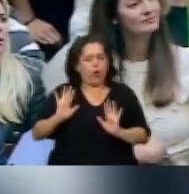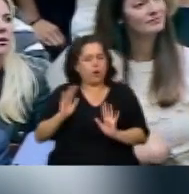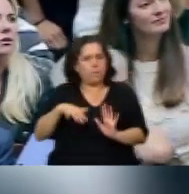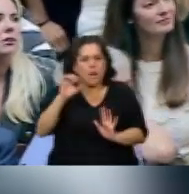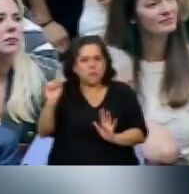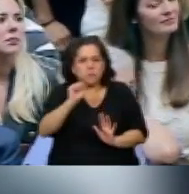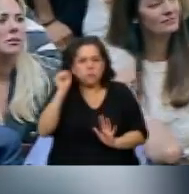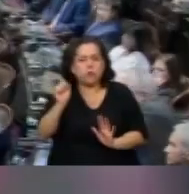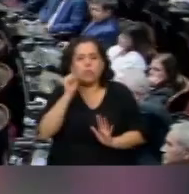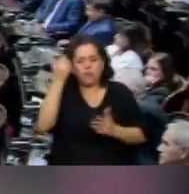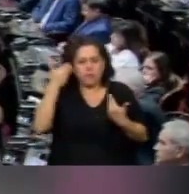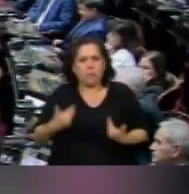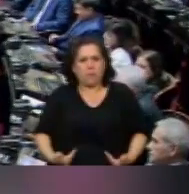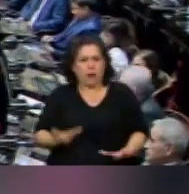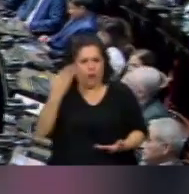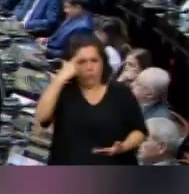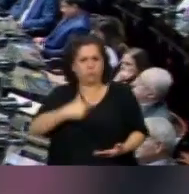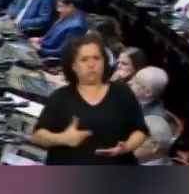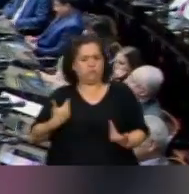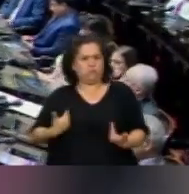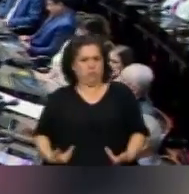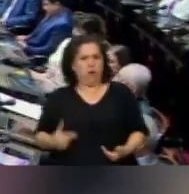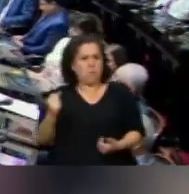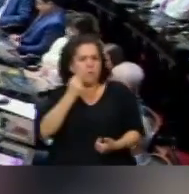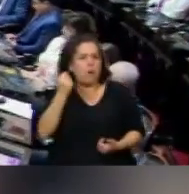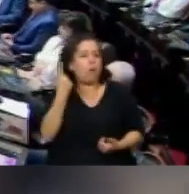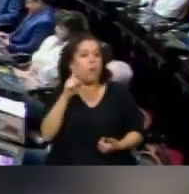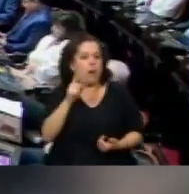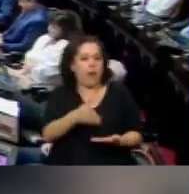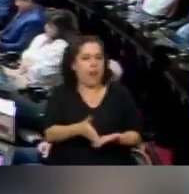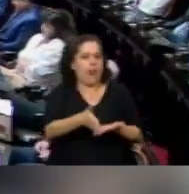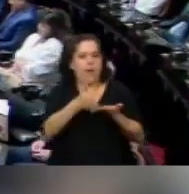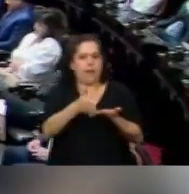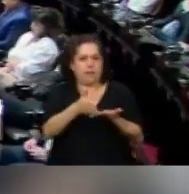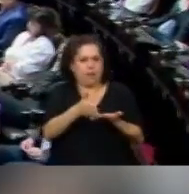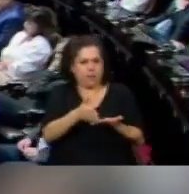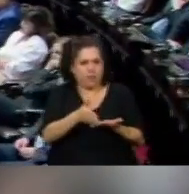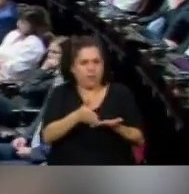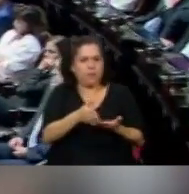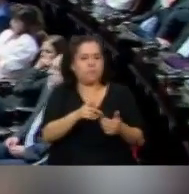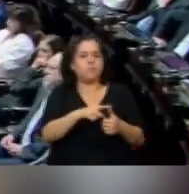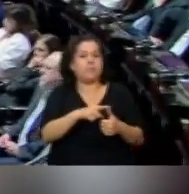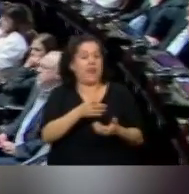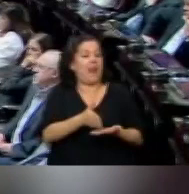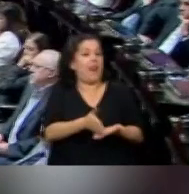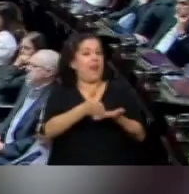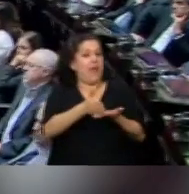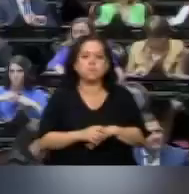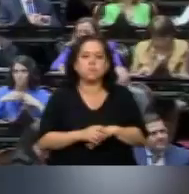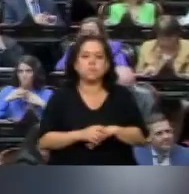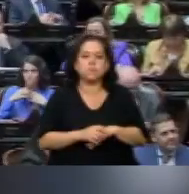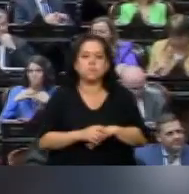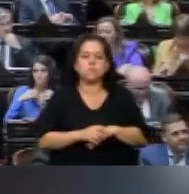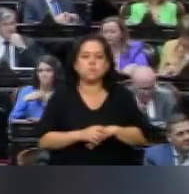y Unión por la Patria, para ver, digamos, cuáles son las comisiones que se van a conformar y las que van a empezar a tratar estos